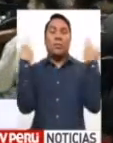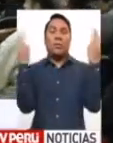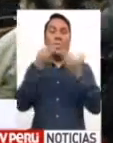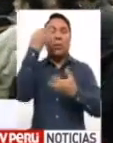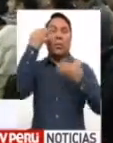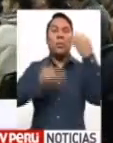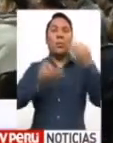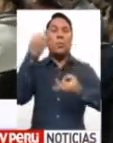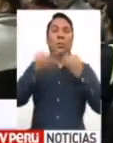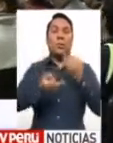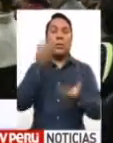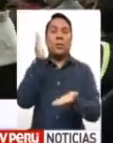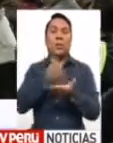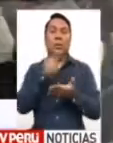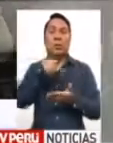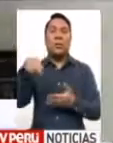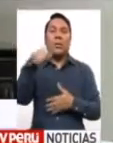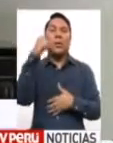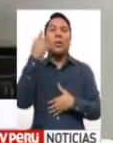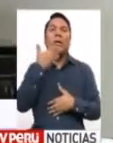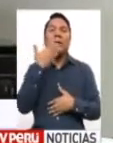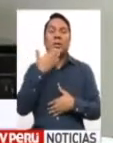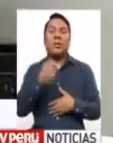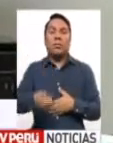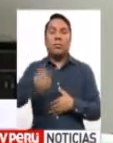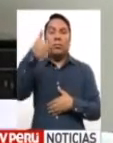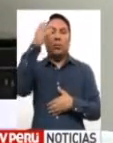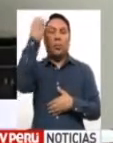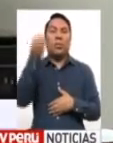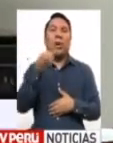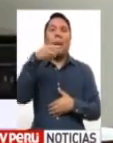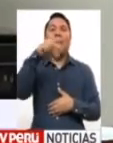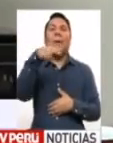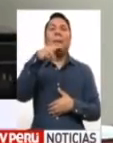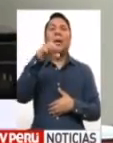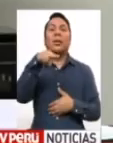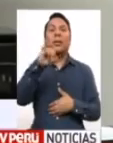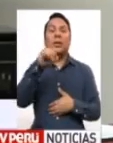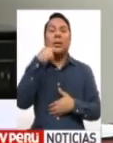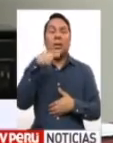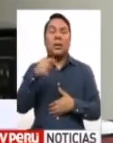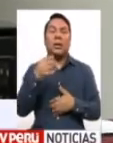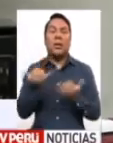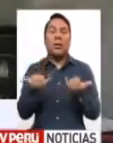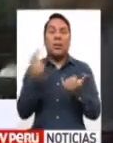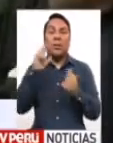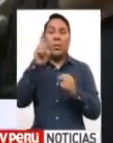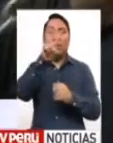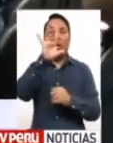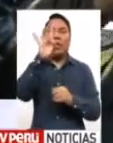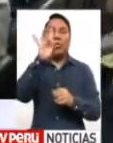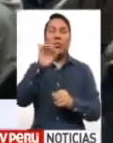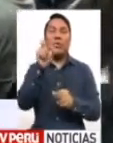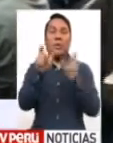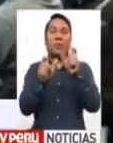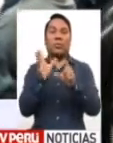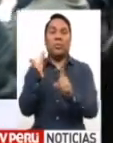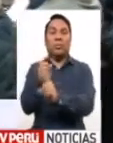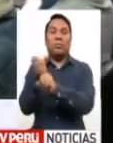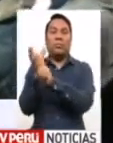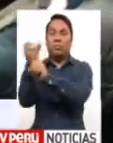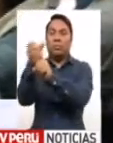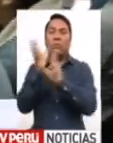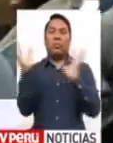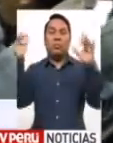juzgado de investigación preparatoria a cargo del magistrado Ángel Mendívil Mamani, 28 de los 35 detenidos asistieron cada uno con sus